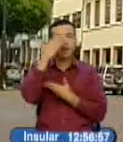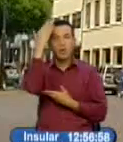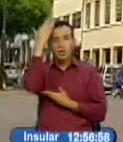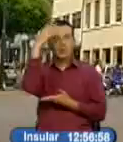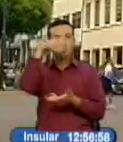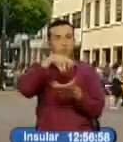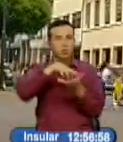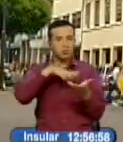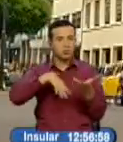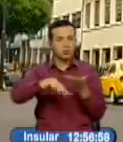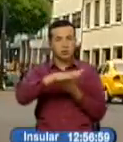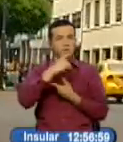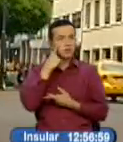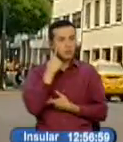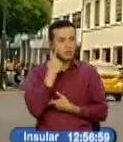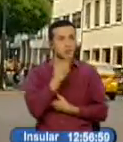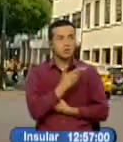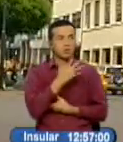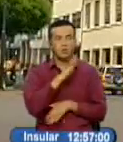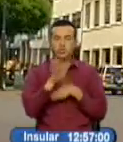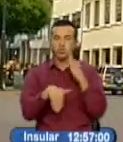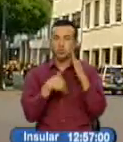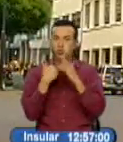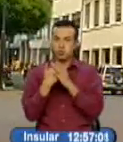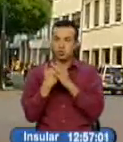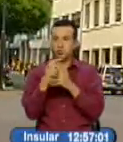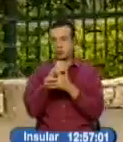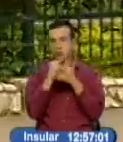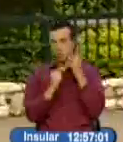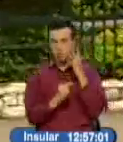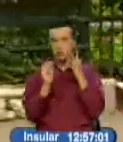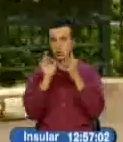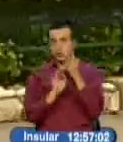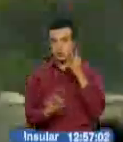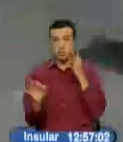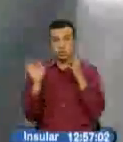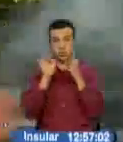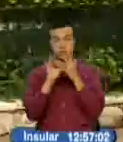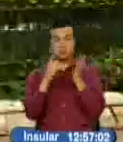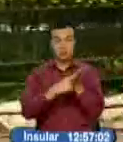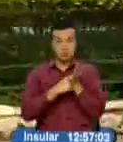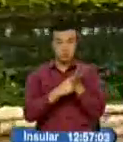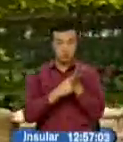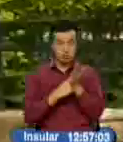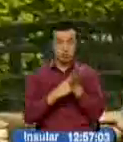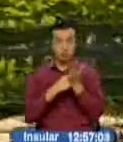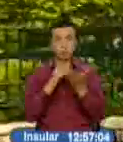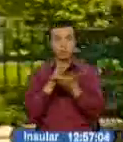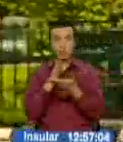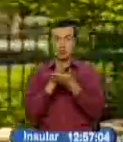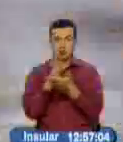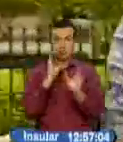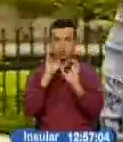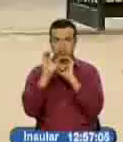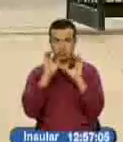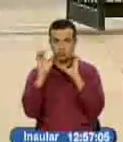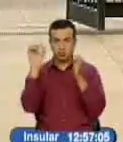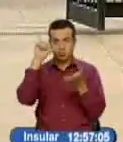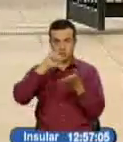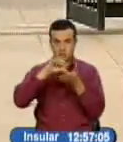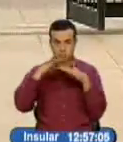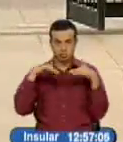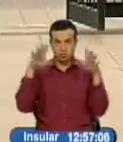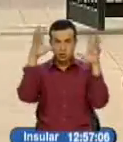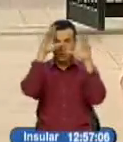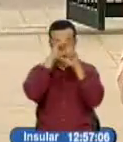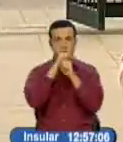de la provincia para conocer todos los requerimientos que ellos tienen. También se reunirá con los medios de comunicación de la ciudad y en la